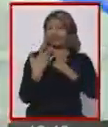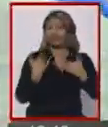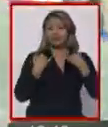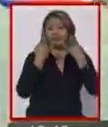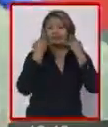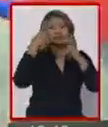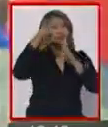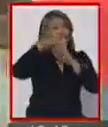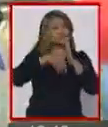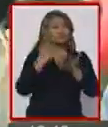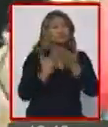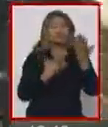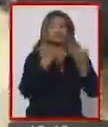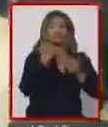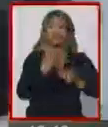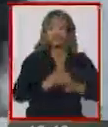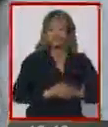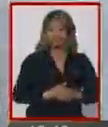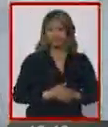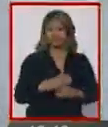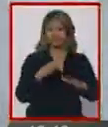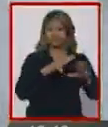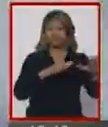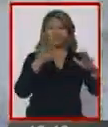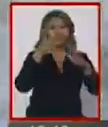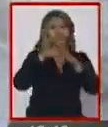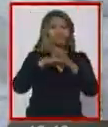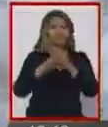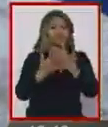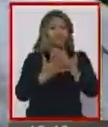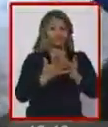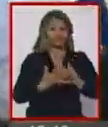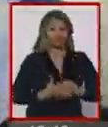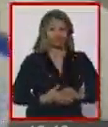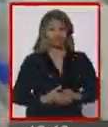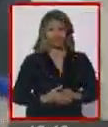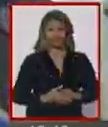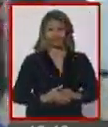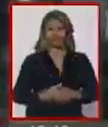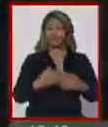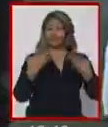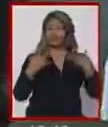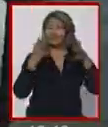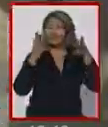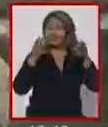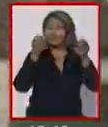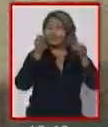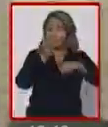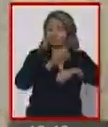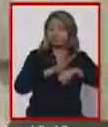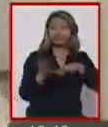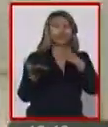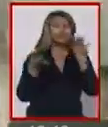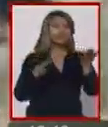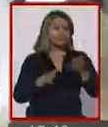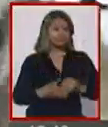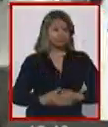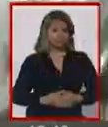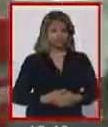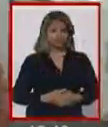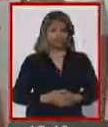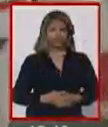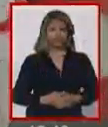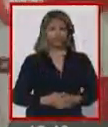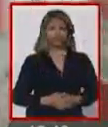un informe detallado sobre este operativo que se realizó dentro de la cárcel de Palmasola, que ha dejado varios heridos y muertos.